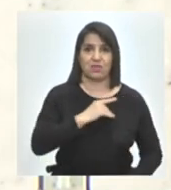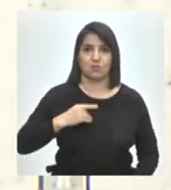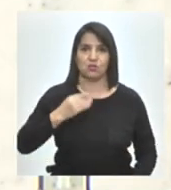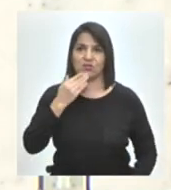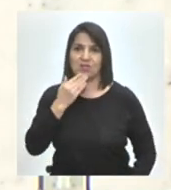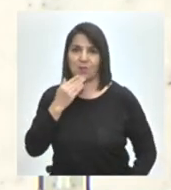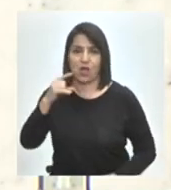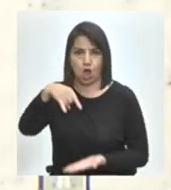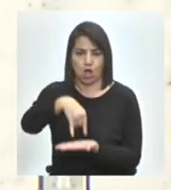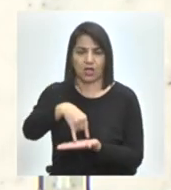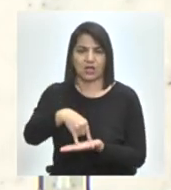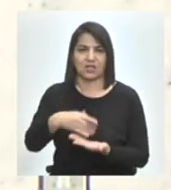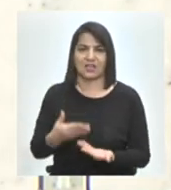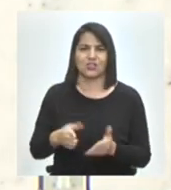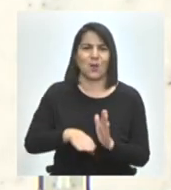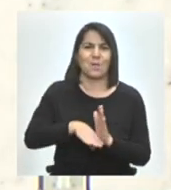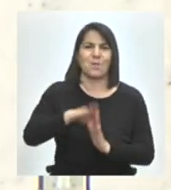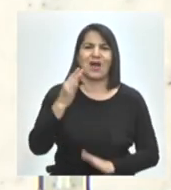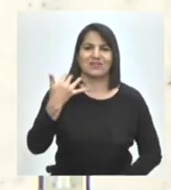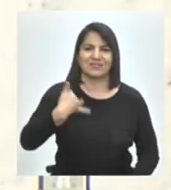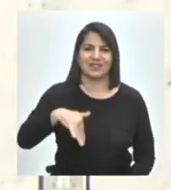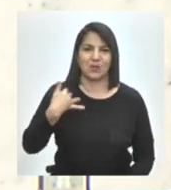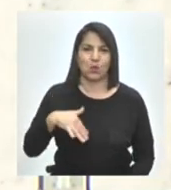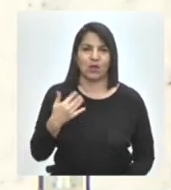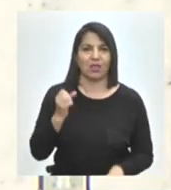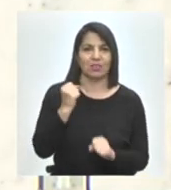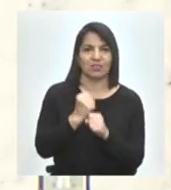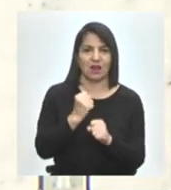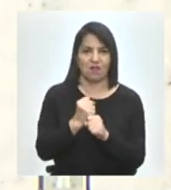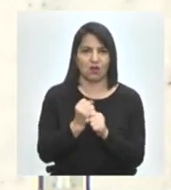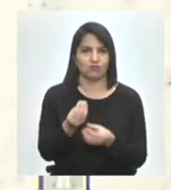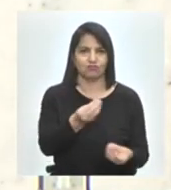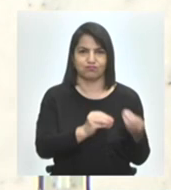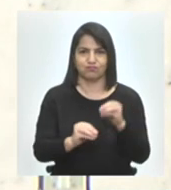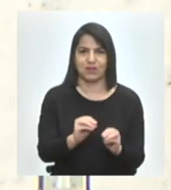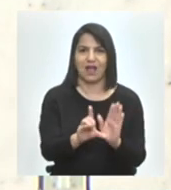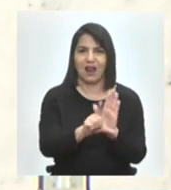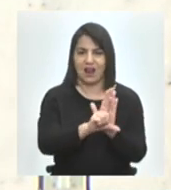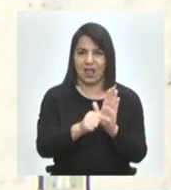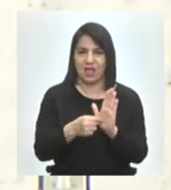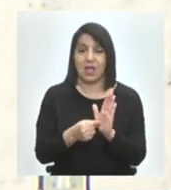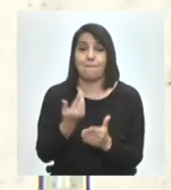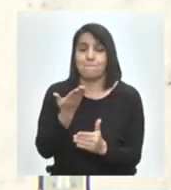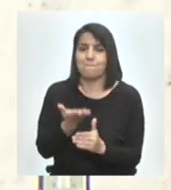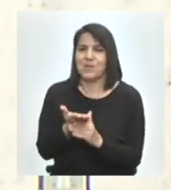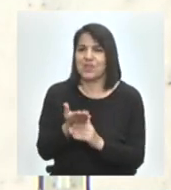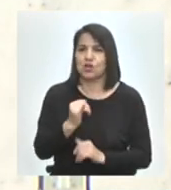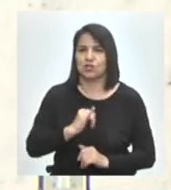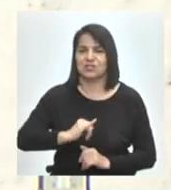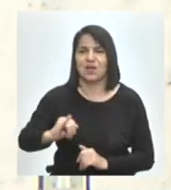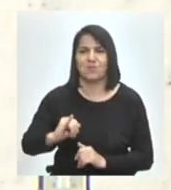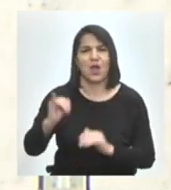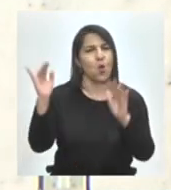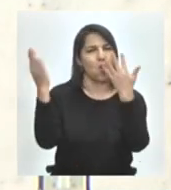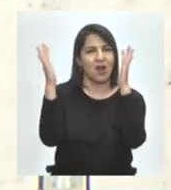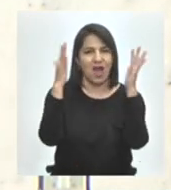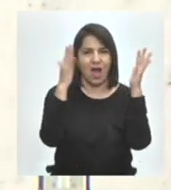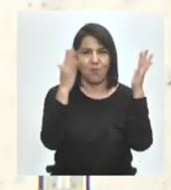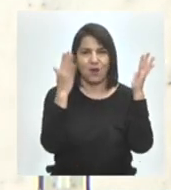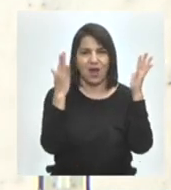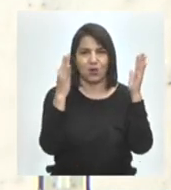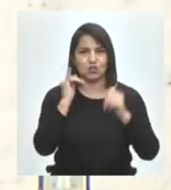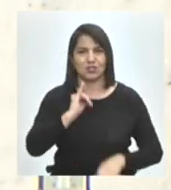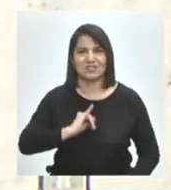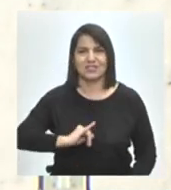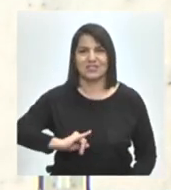Nacional, la pieza más importante del trabajo legislativo, para quienes pido, por cierto, un gran aplauso y un